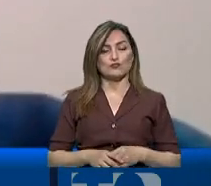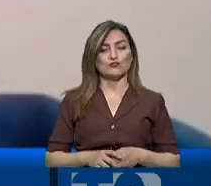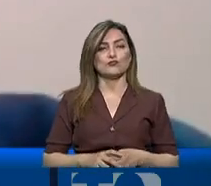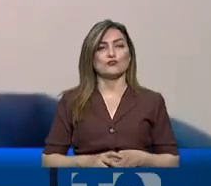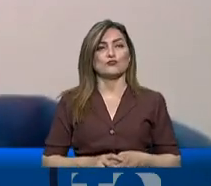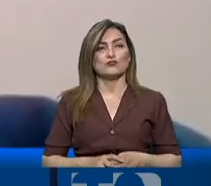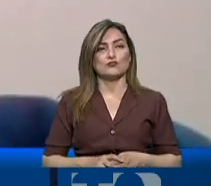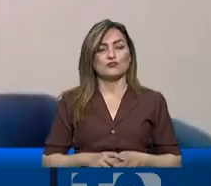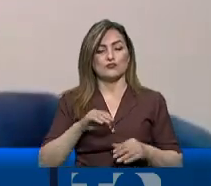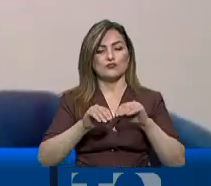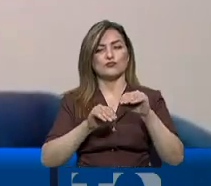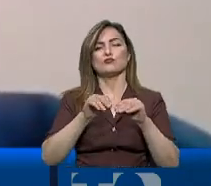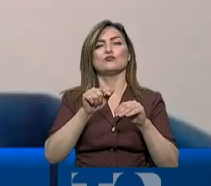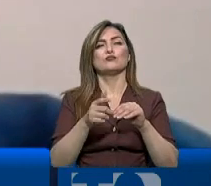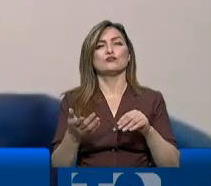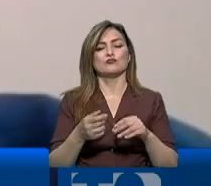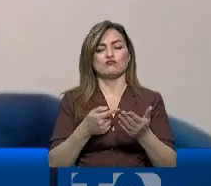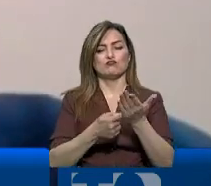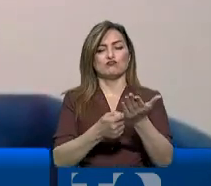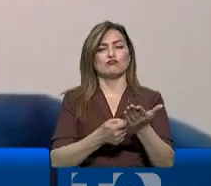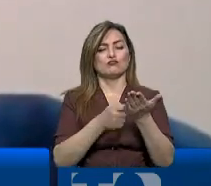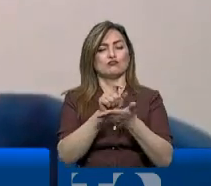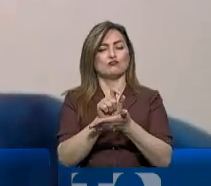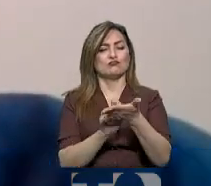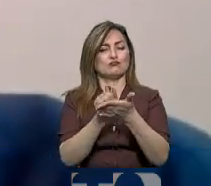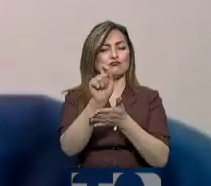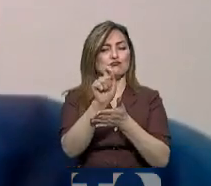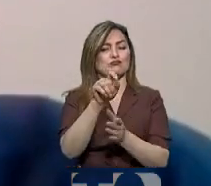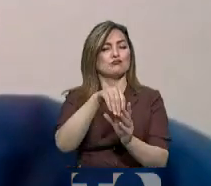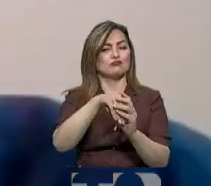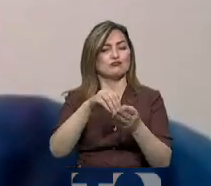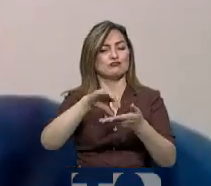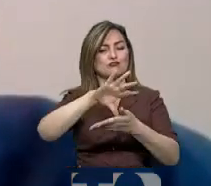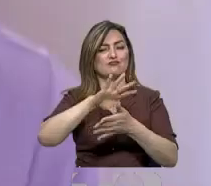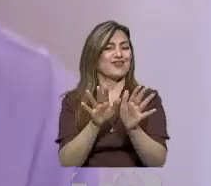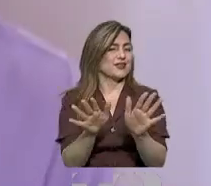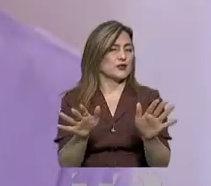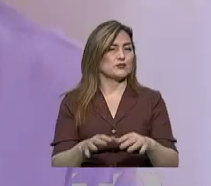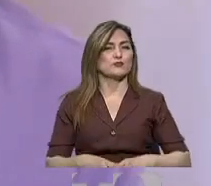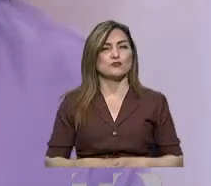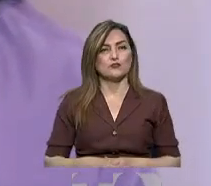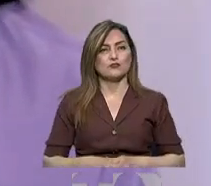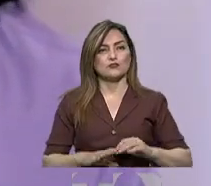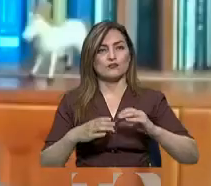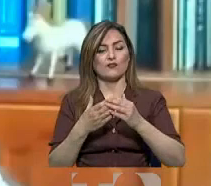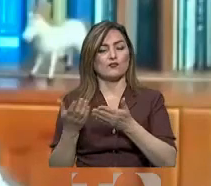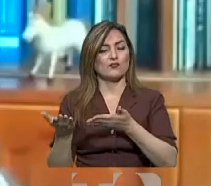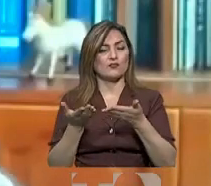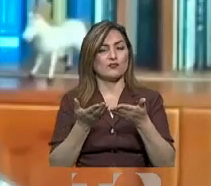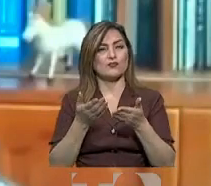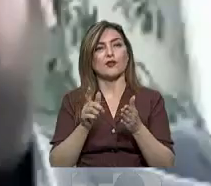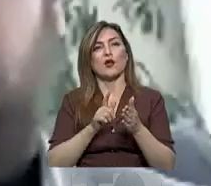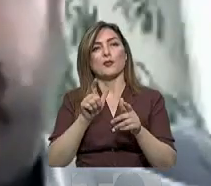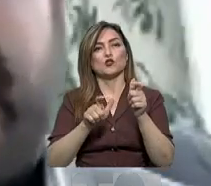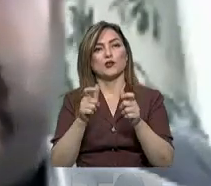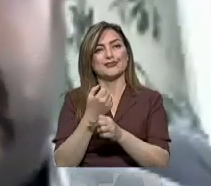ser elevado a discusión y aprobación dentro del Pleno de la Asamblea Nacional. La comisión también recibe expertos en